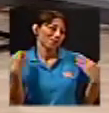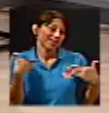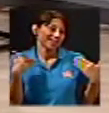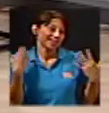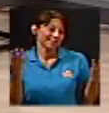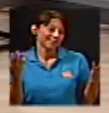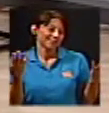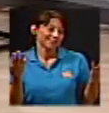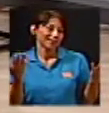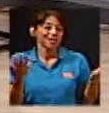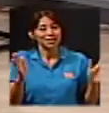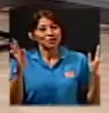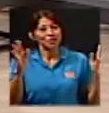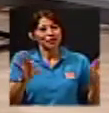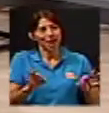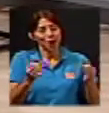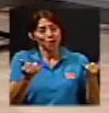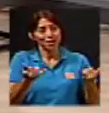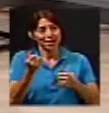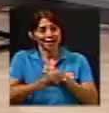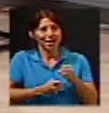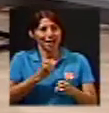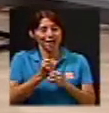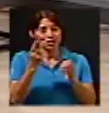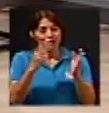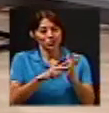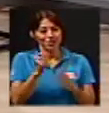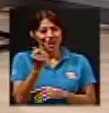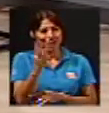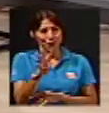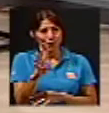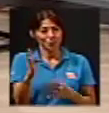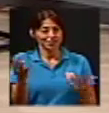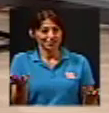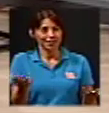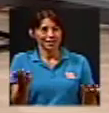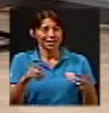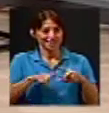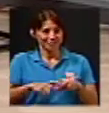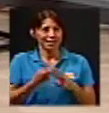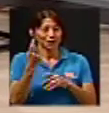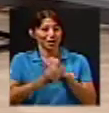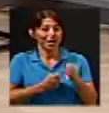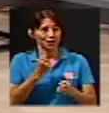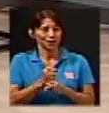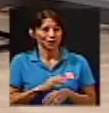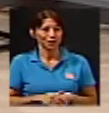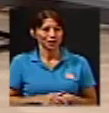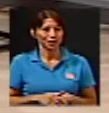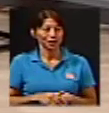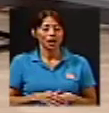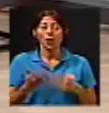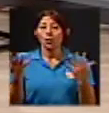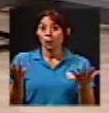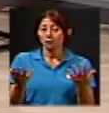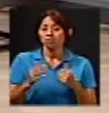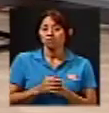y más bien estamos en el 2014 iniciando el año. De tal manera de